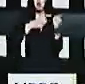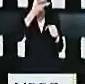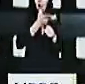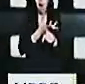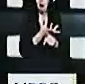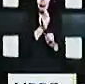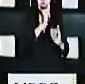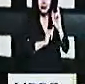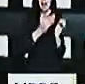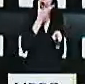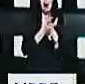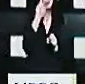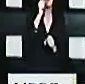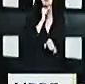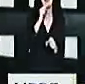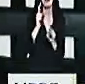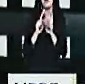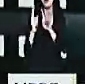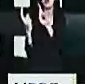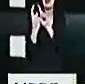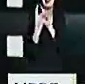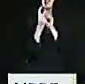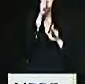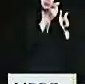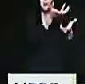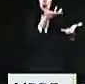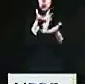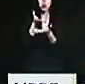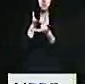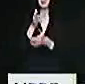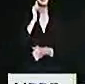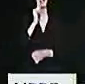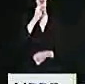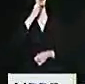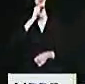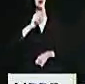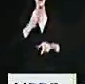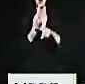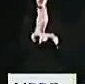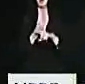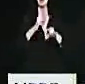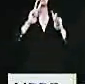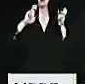Lo que nos falta es conectarnos. Sí, claro. Y vamos a hablar precisamente de tecnología en unos minutos, que juega un rol